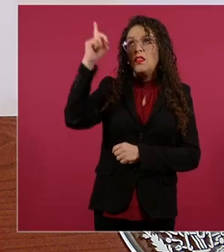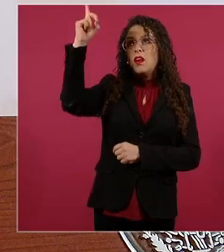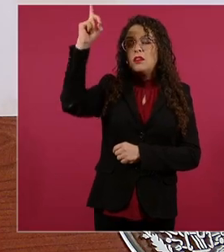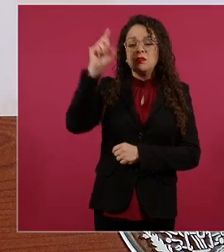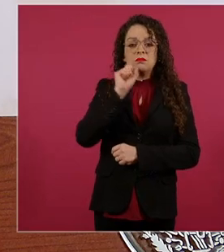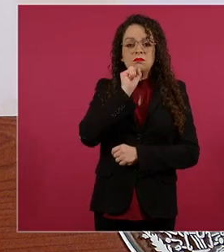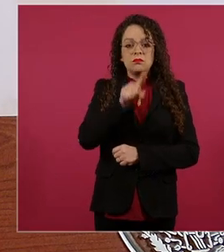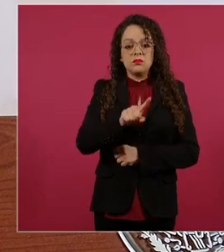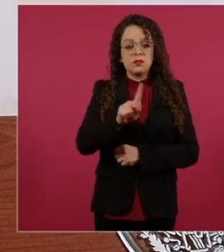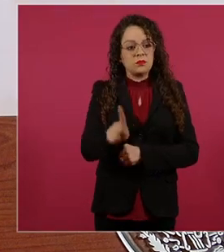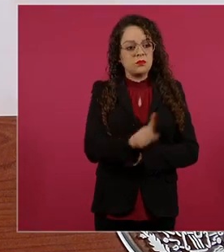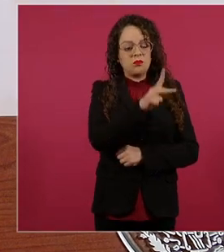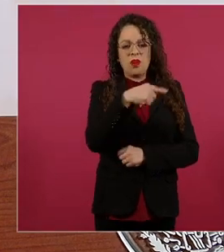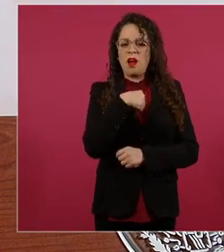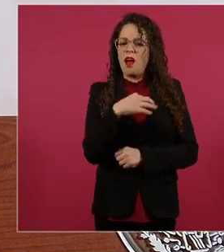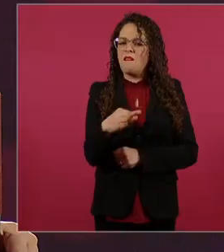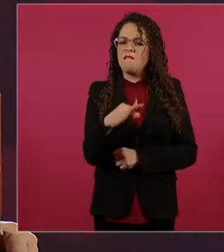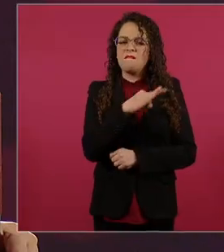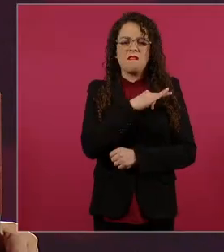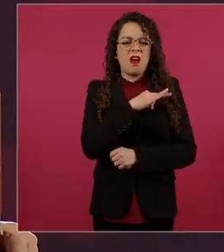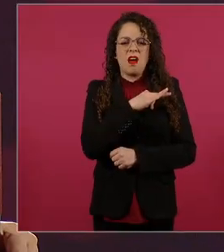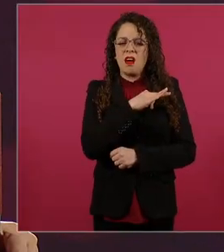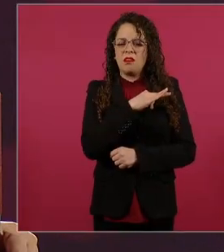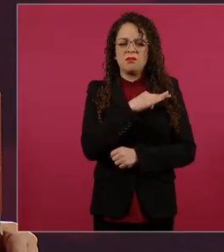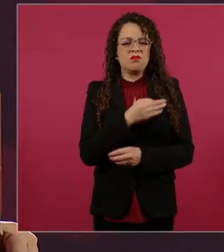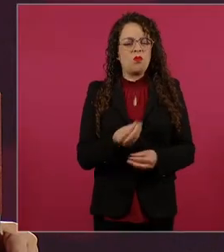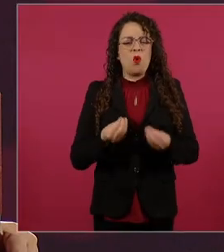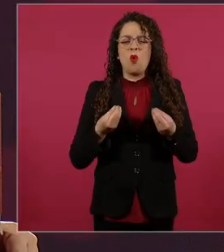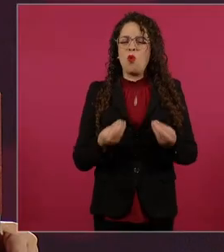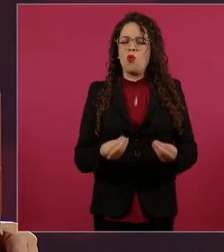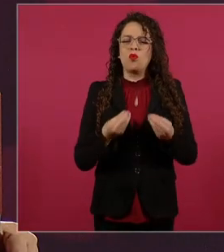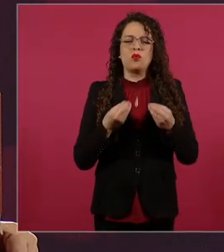Al pueblo Mucha fe